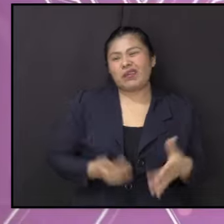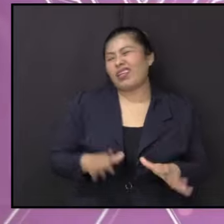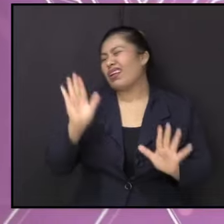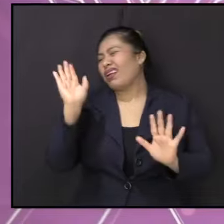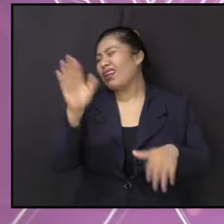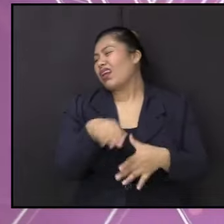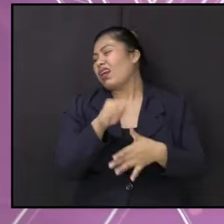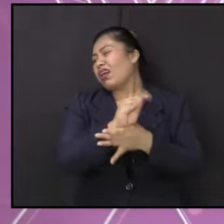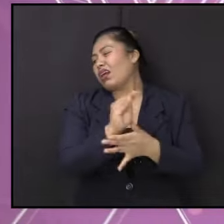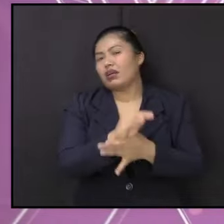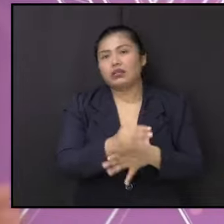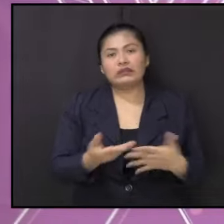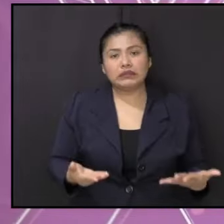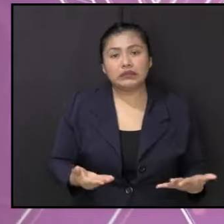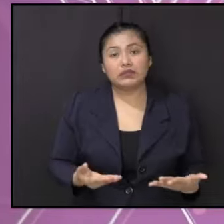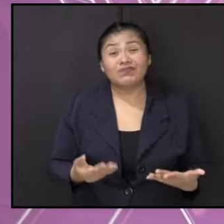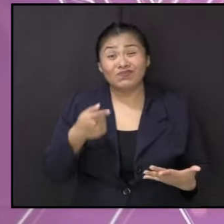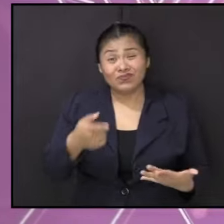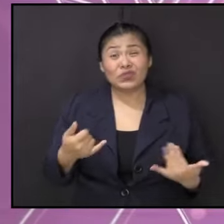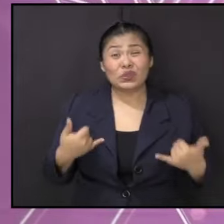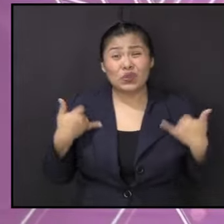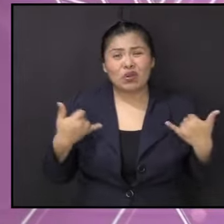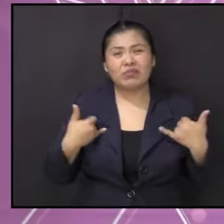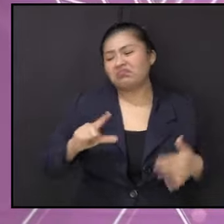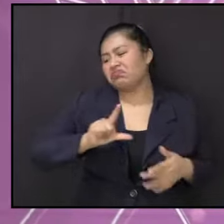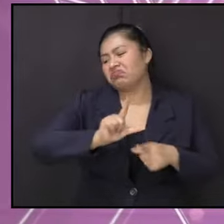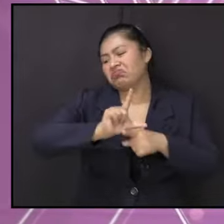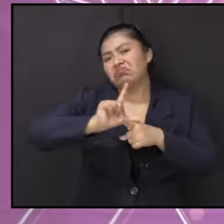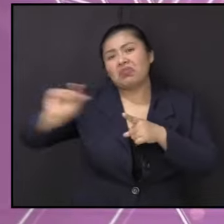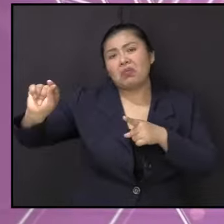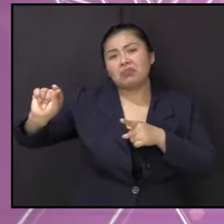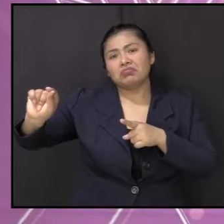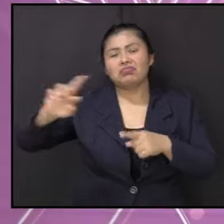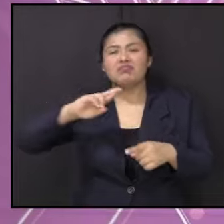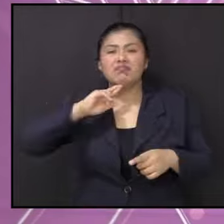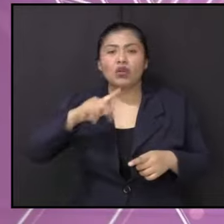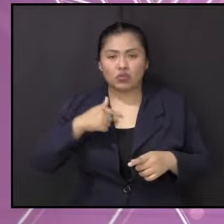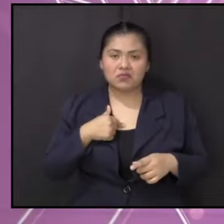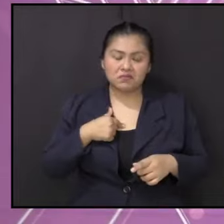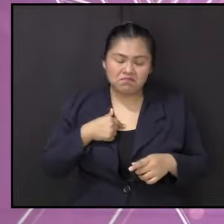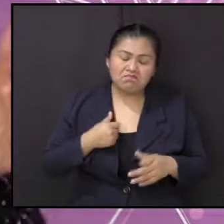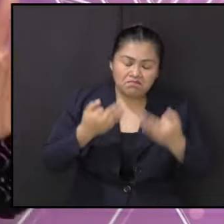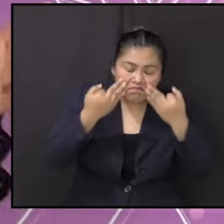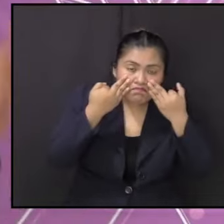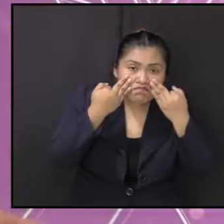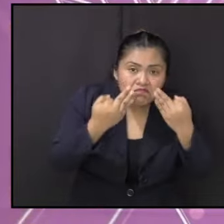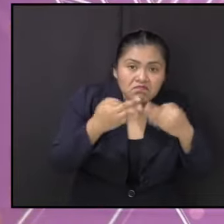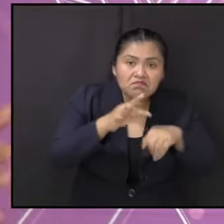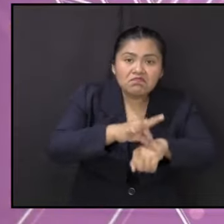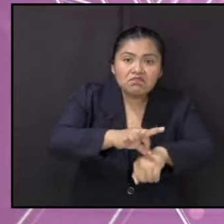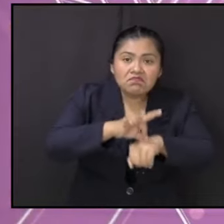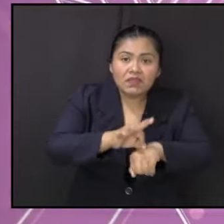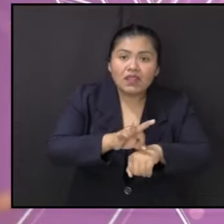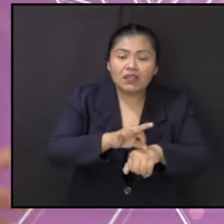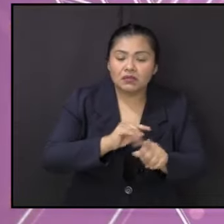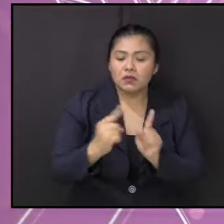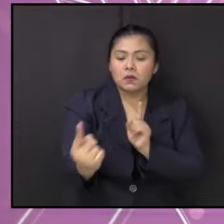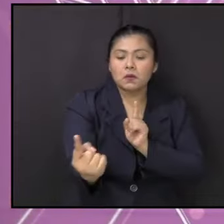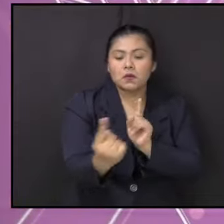Muchos jóvenes tristemente se van a las calles, muchas veces los jóvenes, me consta como maestra, que se han acercado a mí llorando